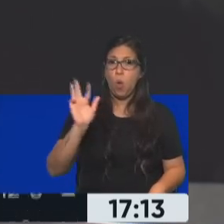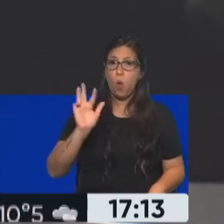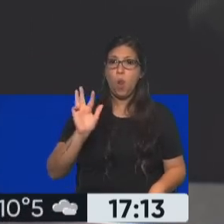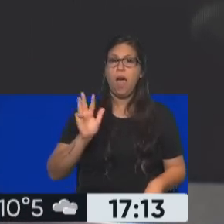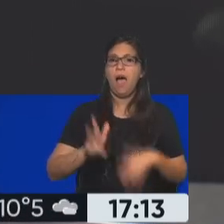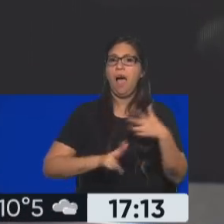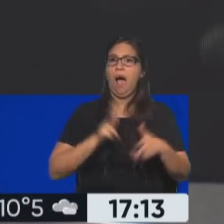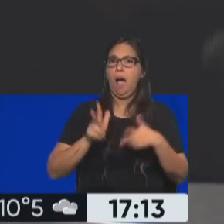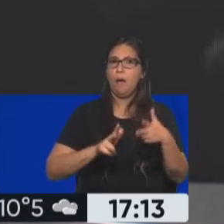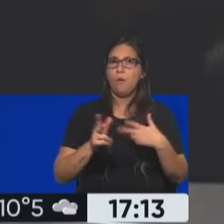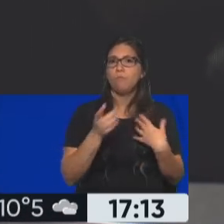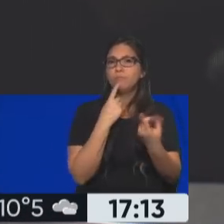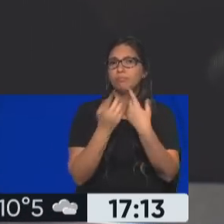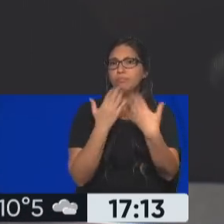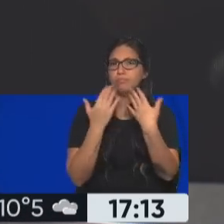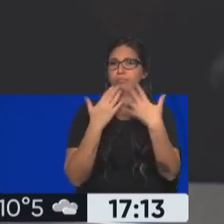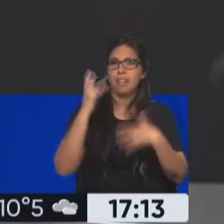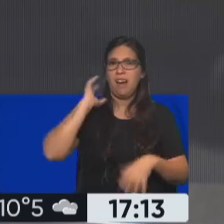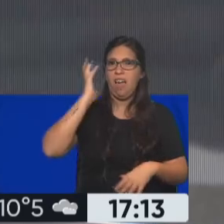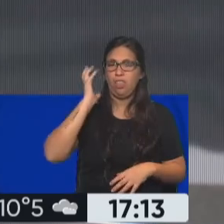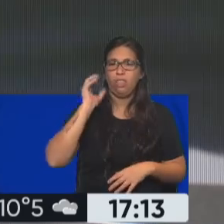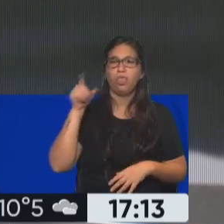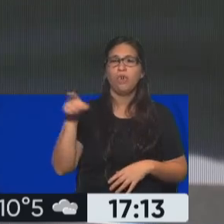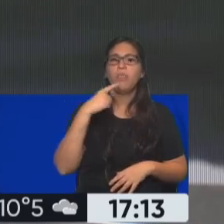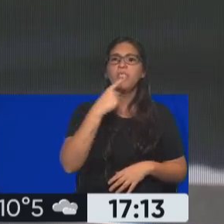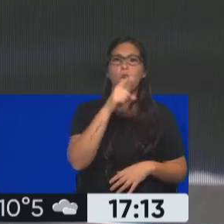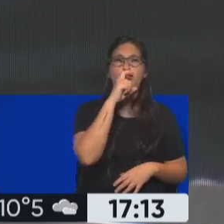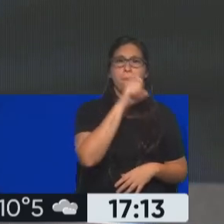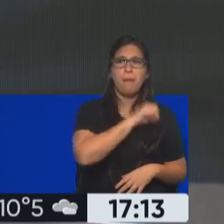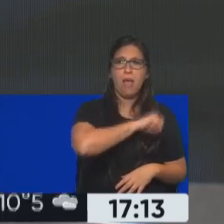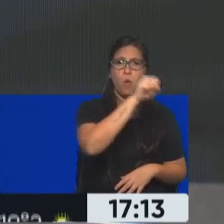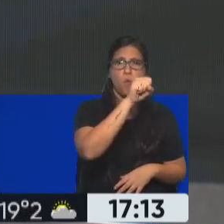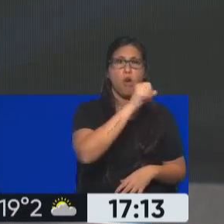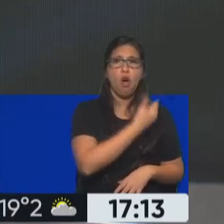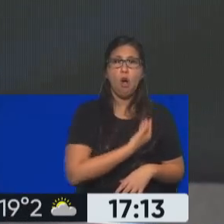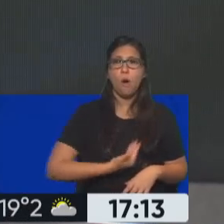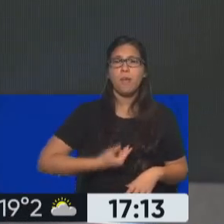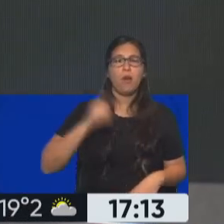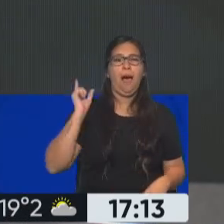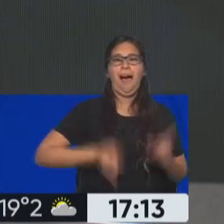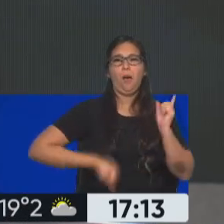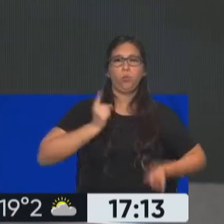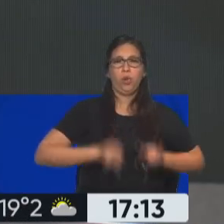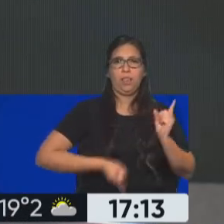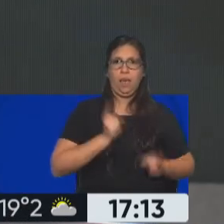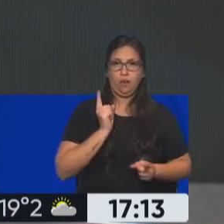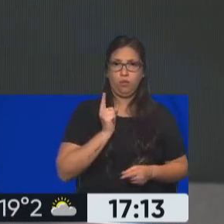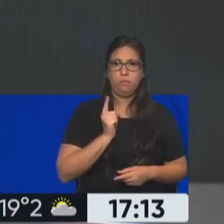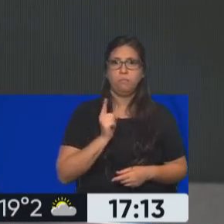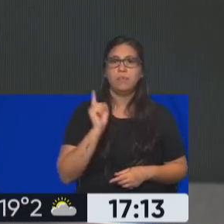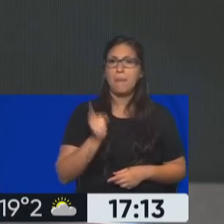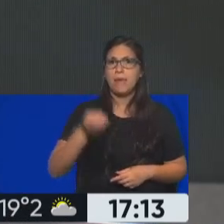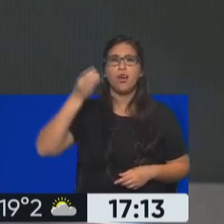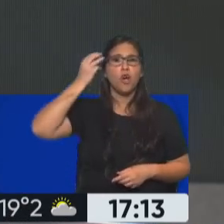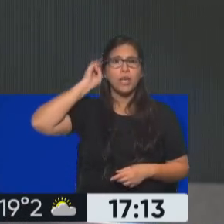un reportaje a una radio, calificó al gobierno de Maduro como autoritario. Y también María Corina Machado,